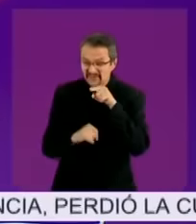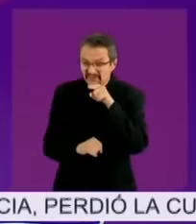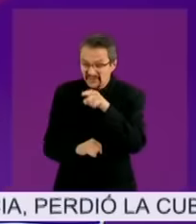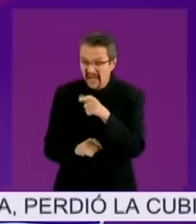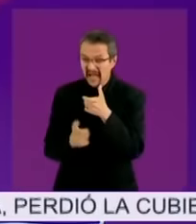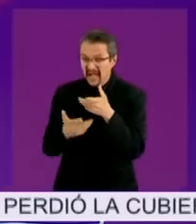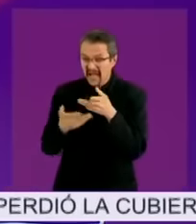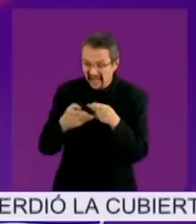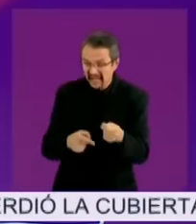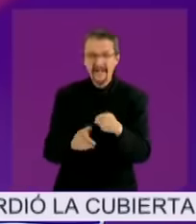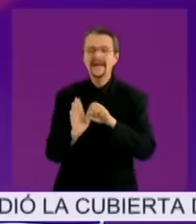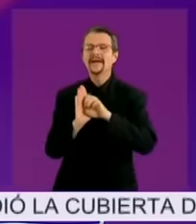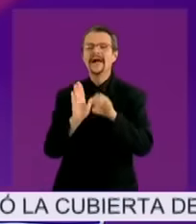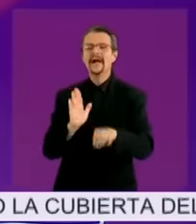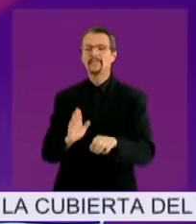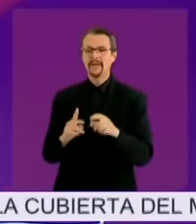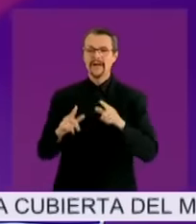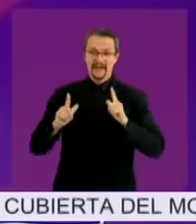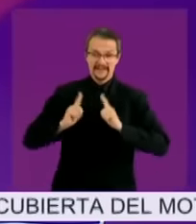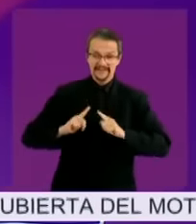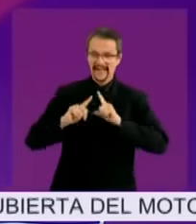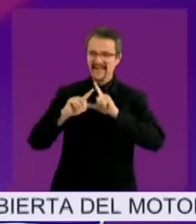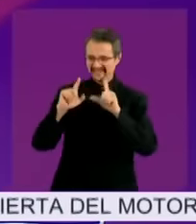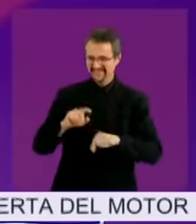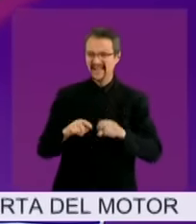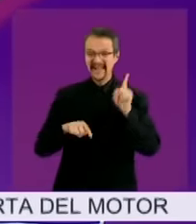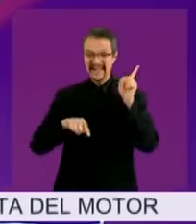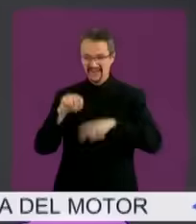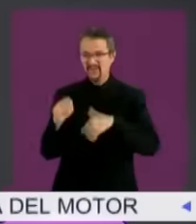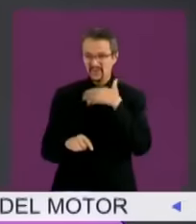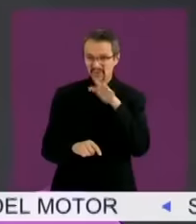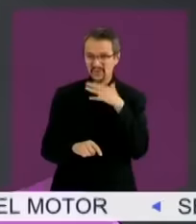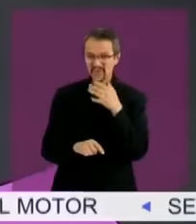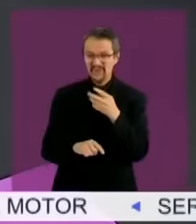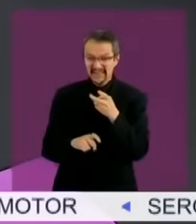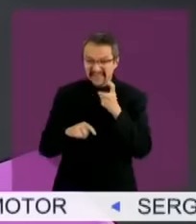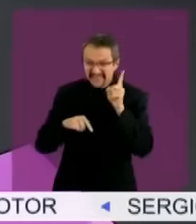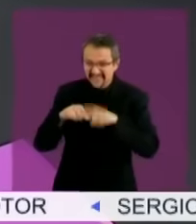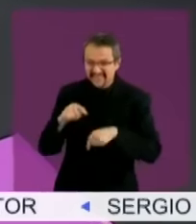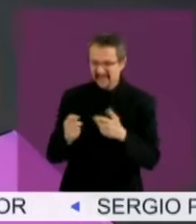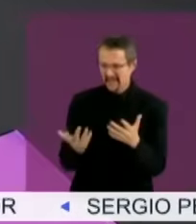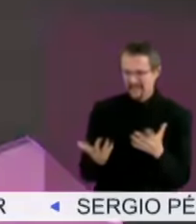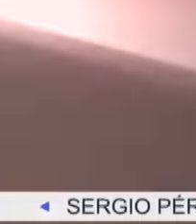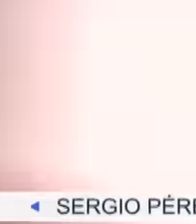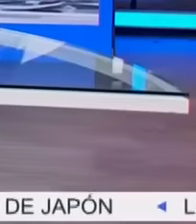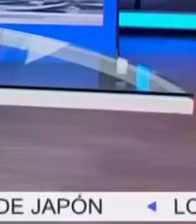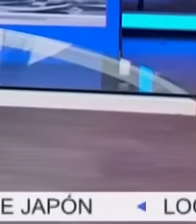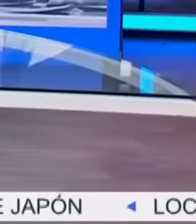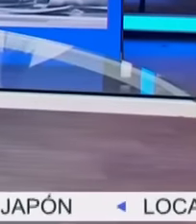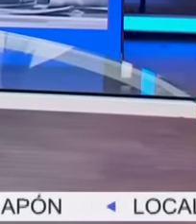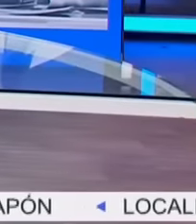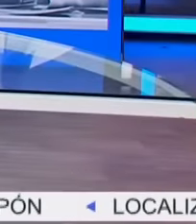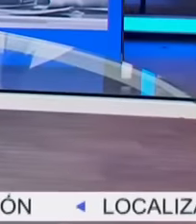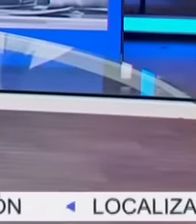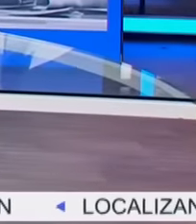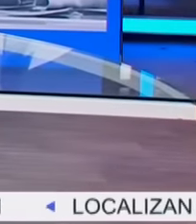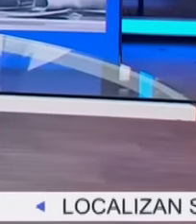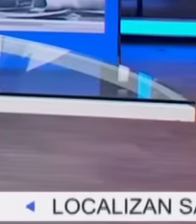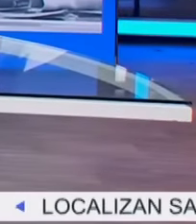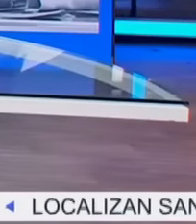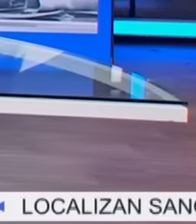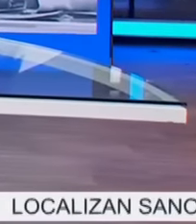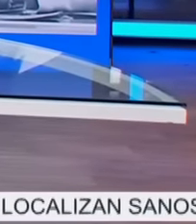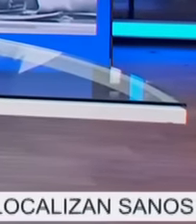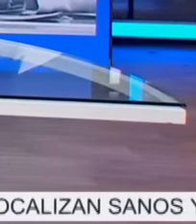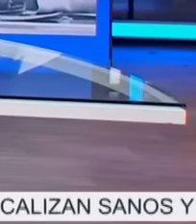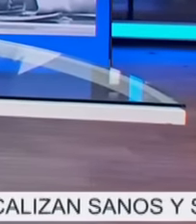Agencia Nacional Anticorrupción, que nos va a permitir juntar información y acabar Gracias. Con impunidad. Otra de las participantes que no